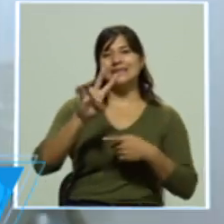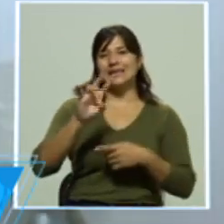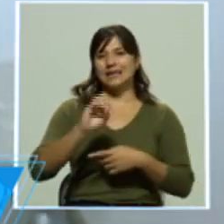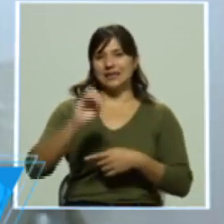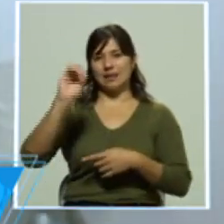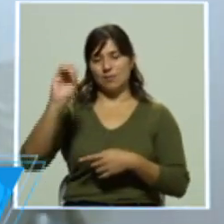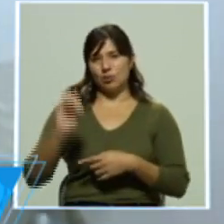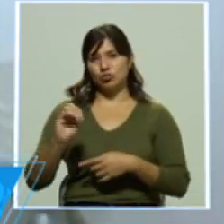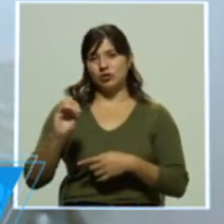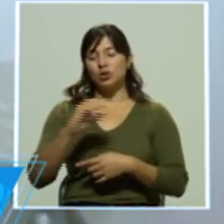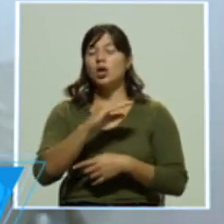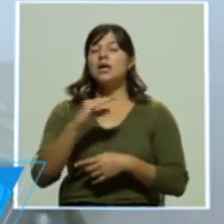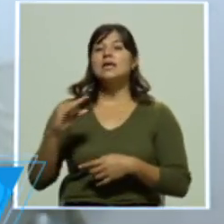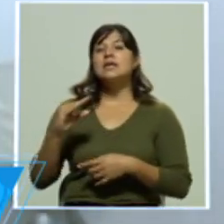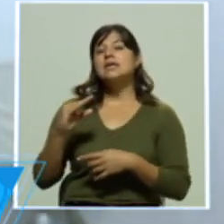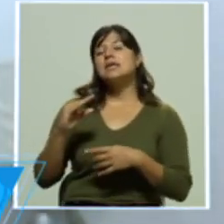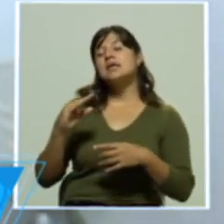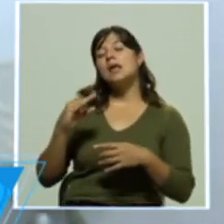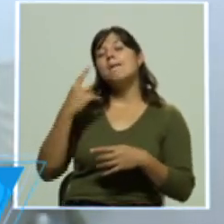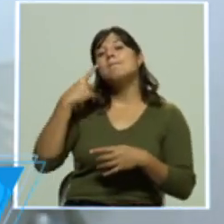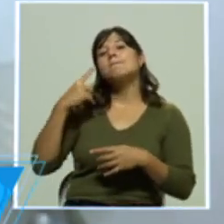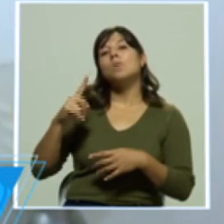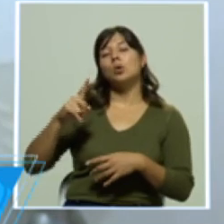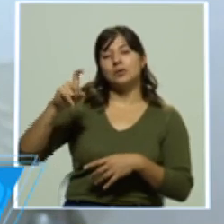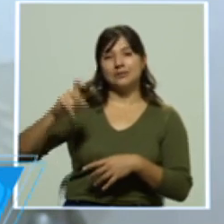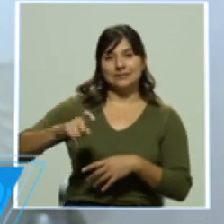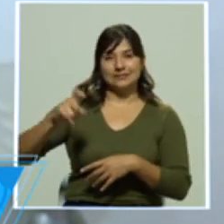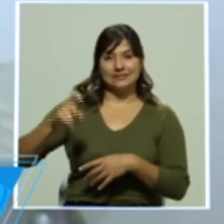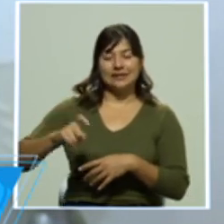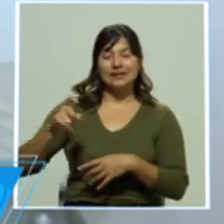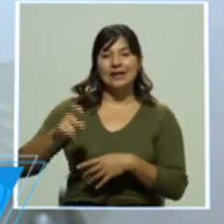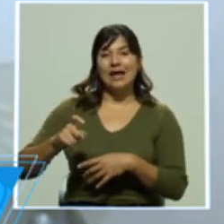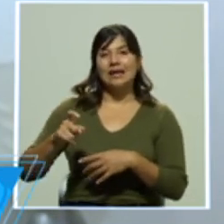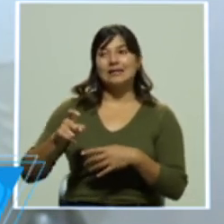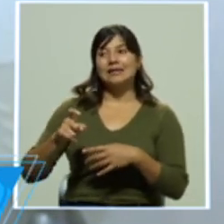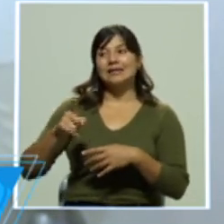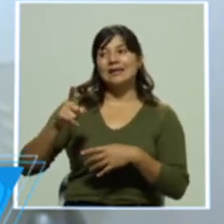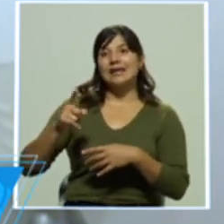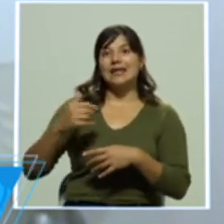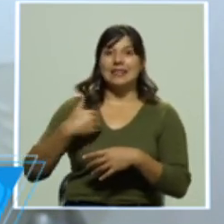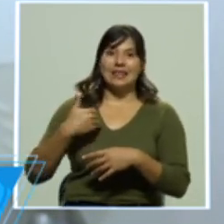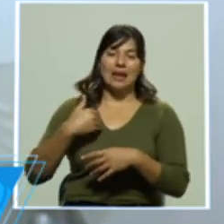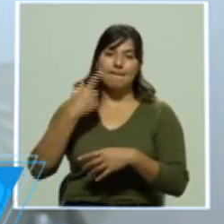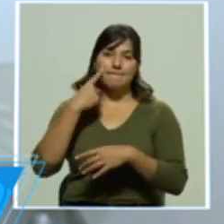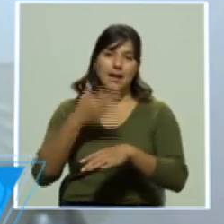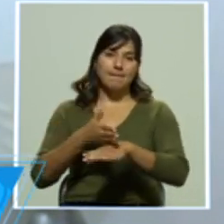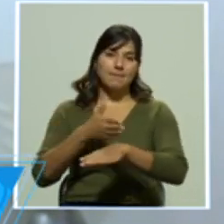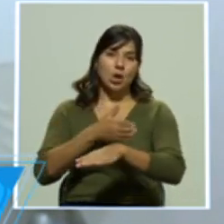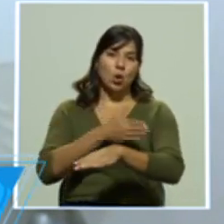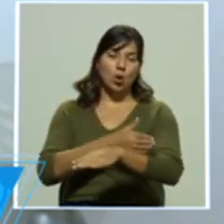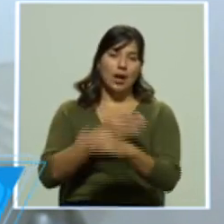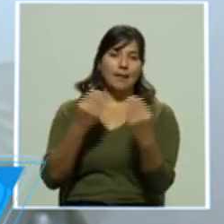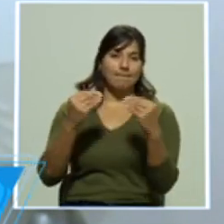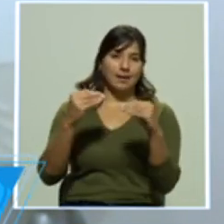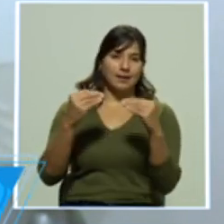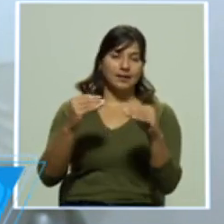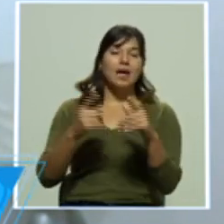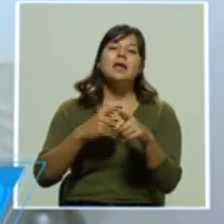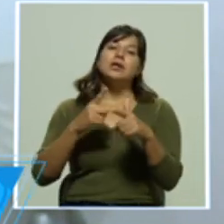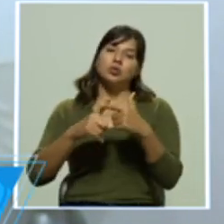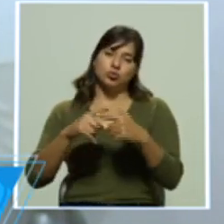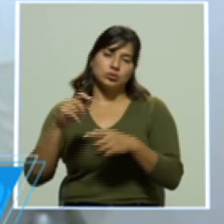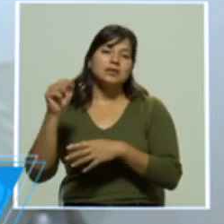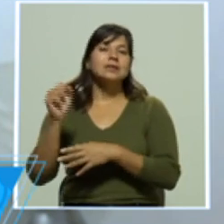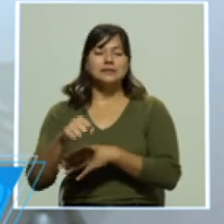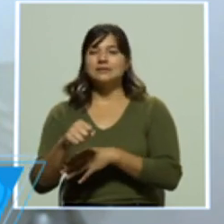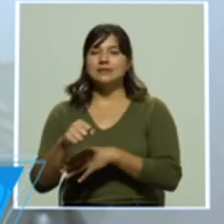Y obviamente por la gran necesidad que existe de que las ventas mejoren, pues obviamente hay un incentivo para que las promociones sean